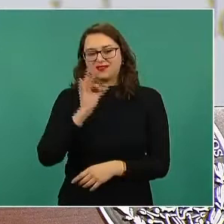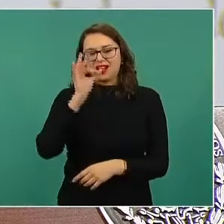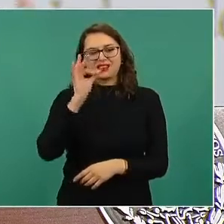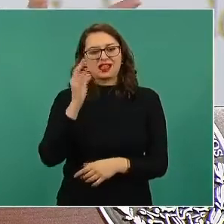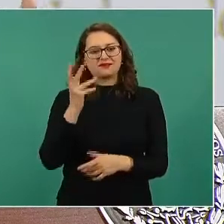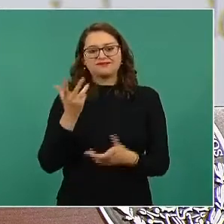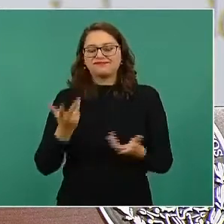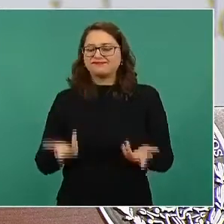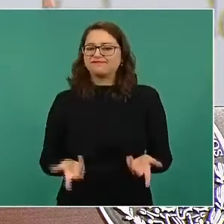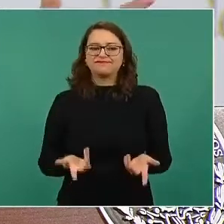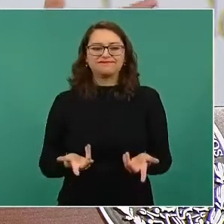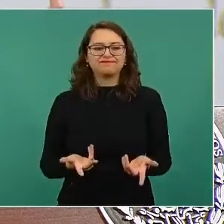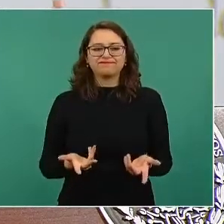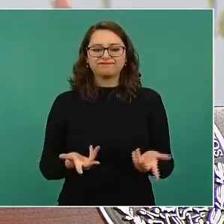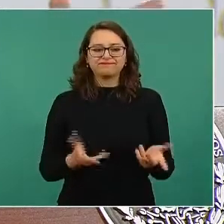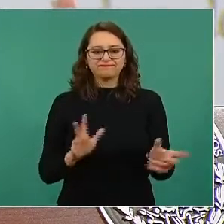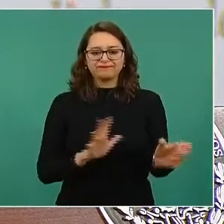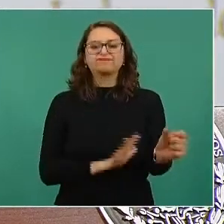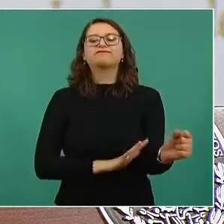no tenía